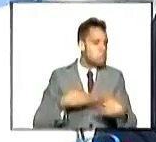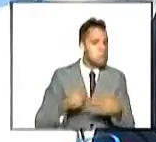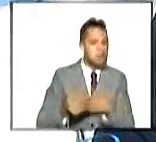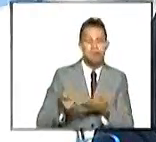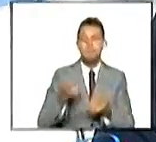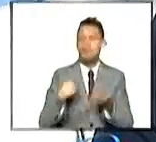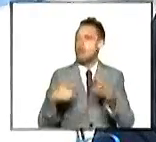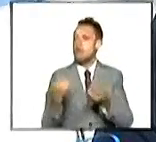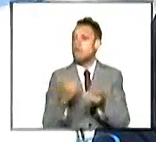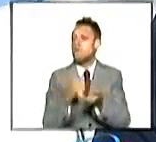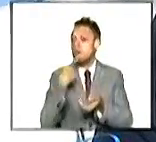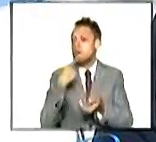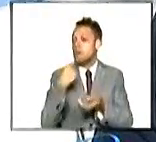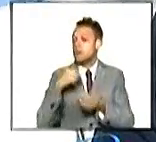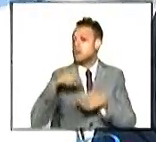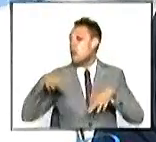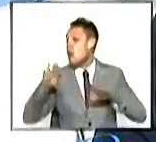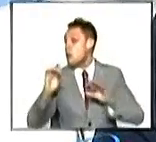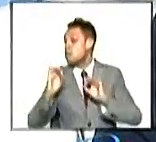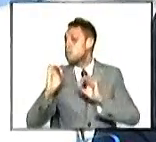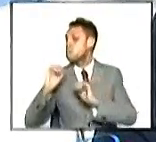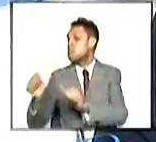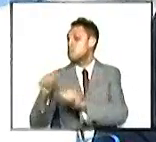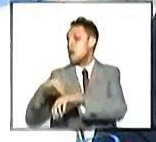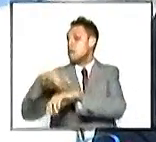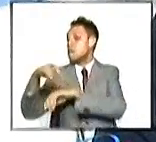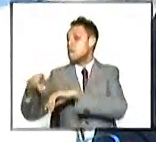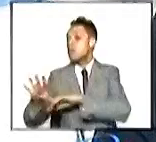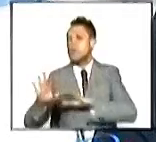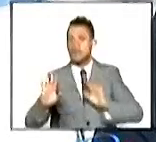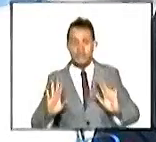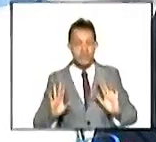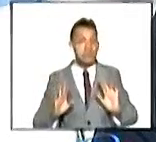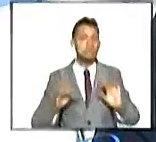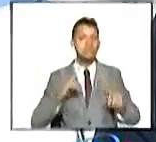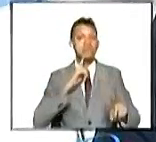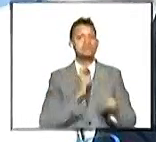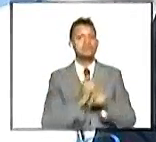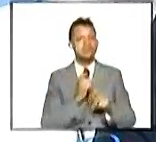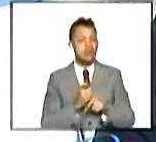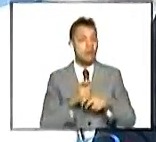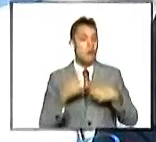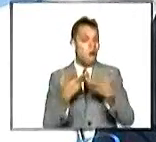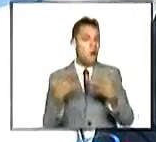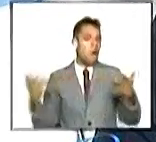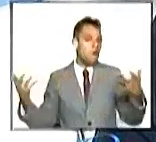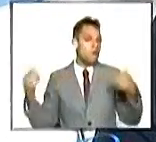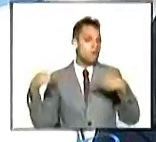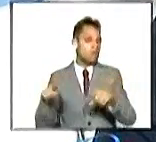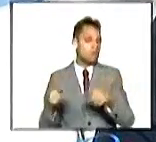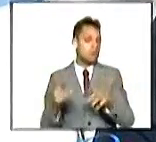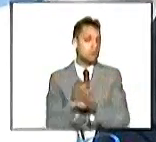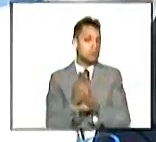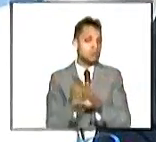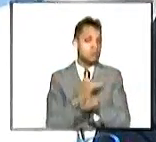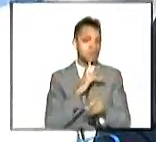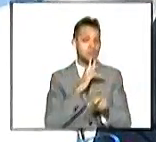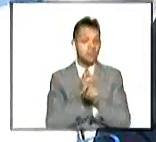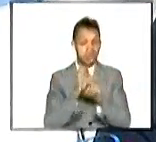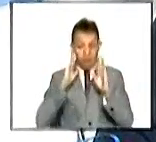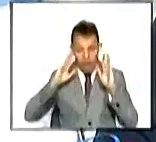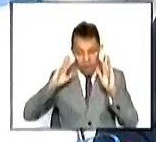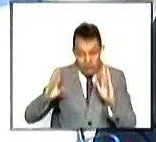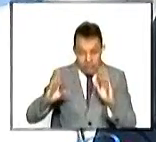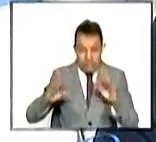acné, tiene celulitis, tiene flujos, ovario poliquístico, mil cosas. Empezar a planificar es muy